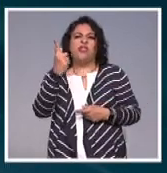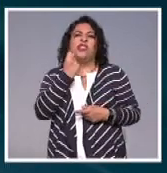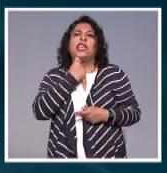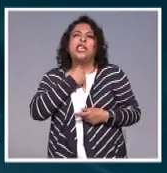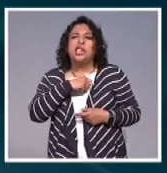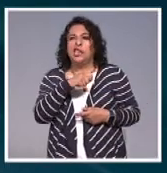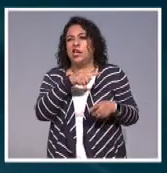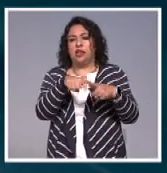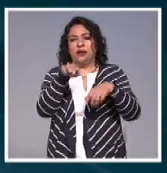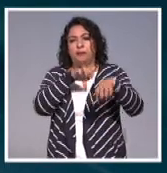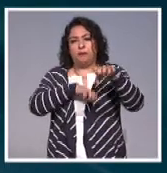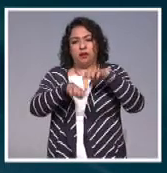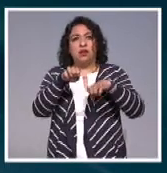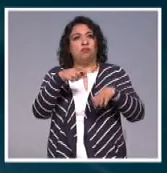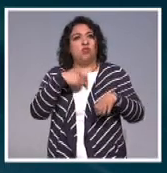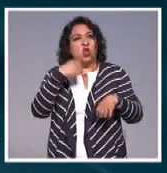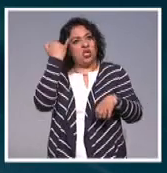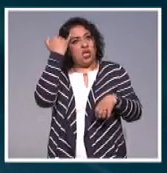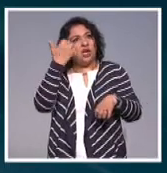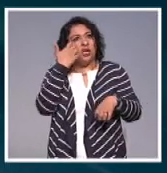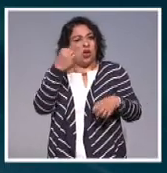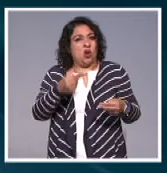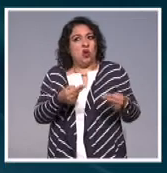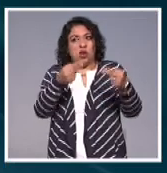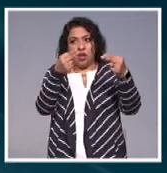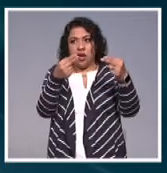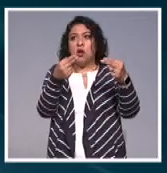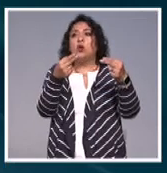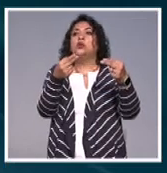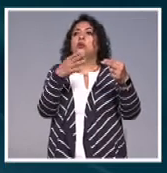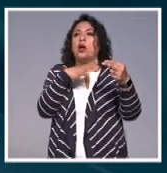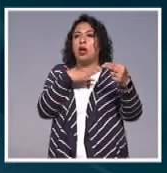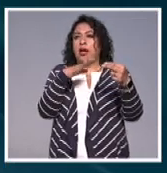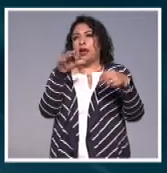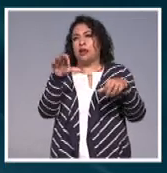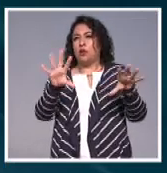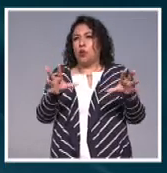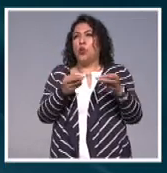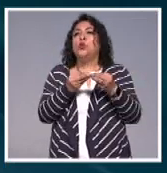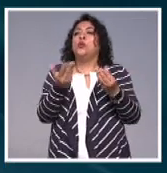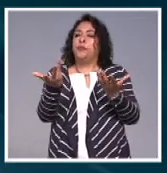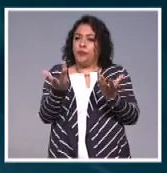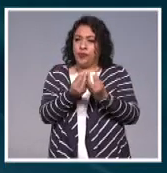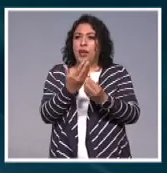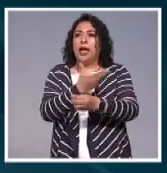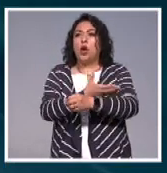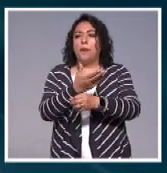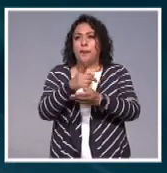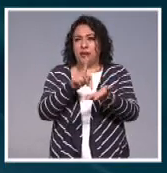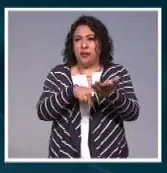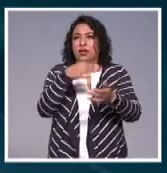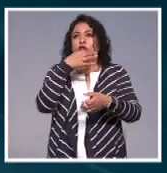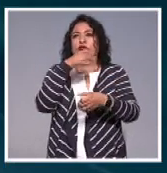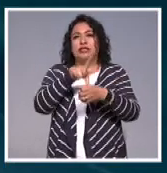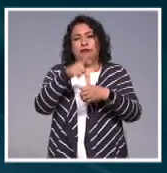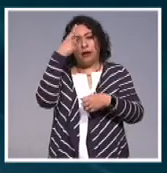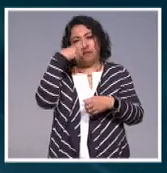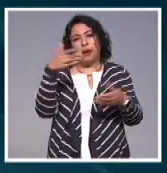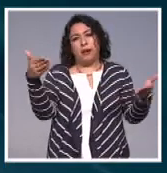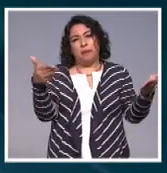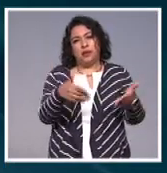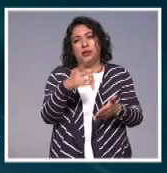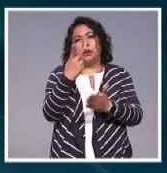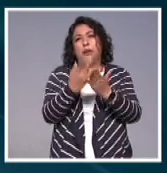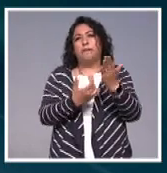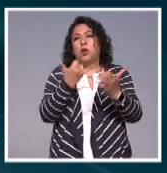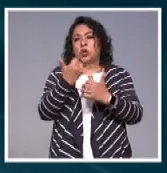otro tipo de empresarios también emprendedores, que tengamos un evento junto con ellos y nos acompañen en el festival para presentarles